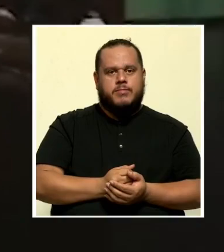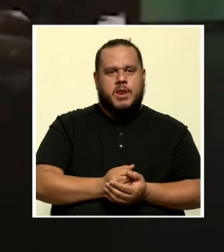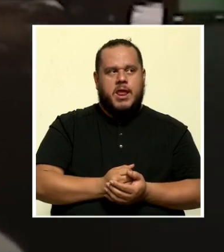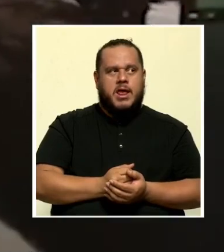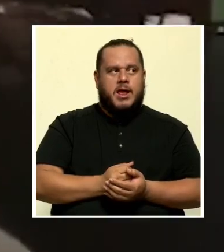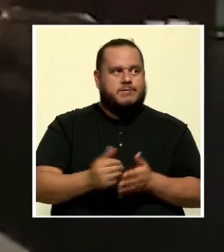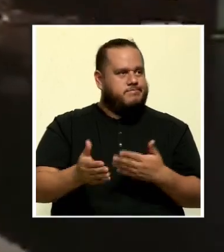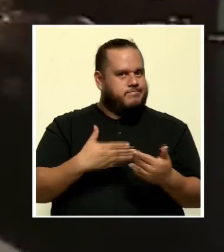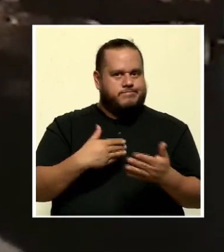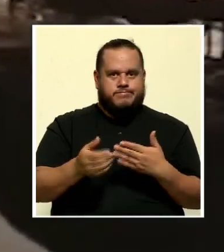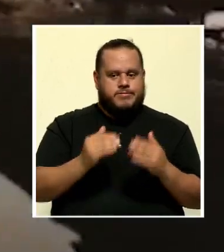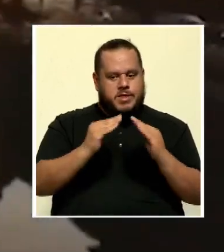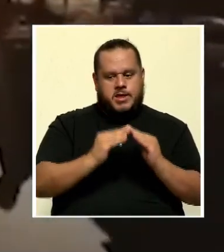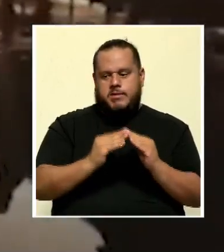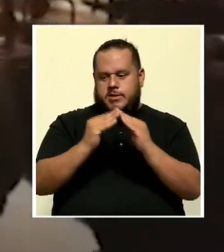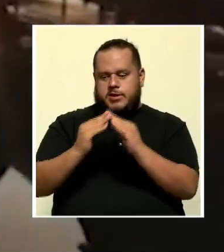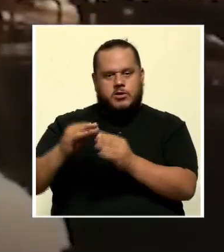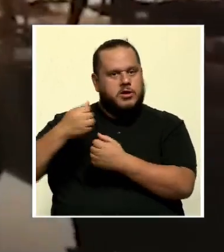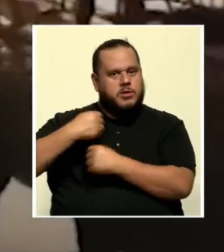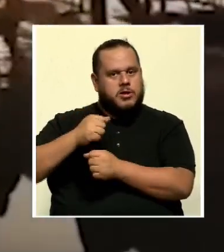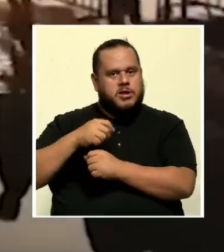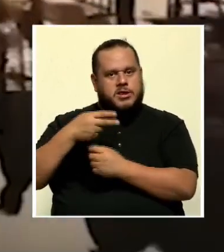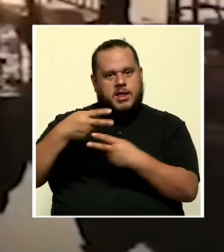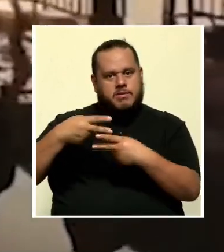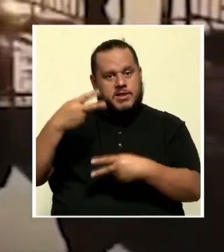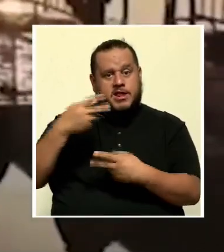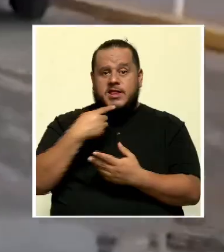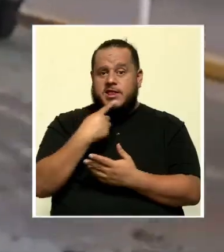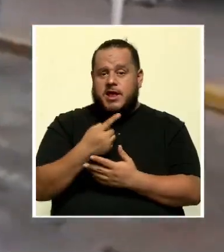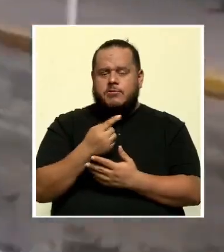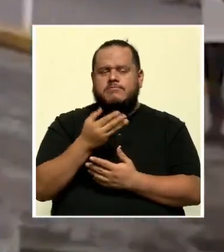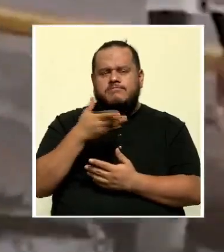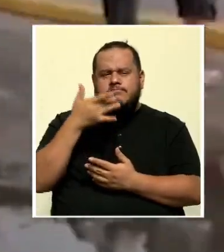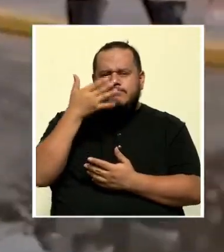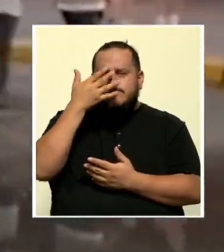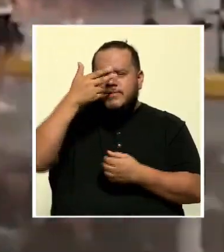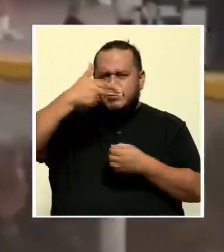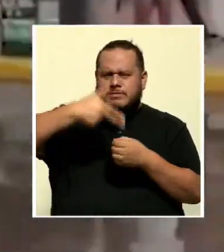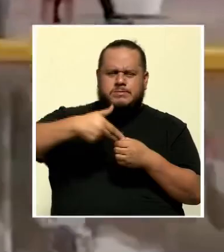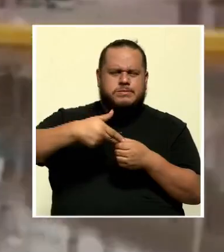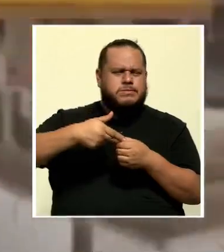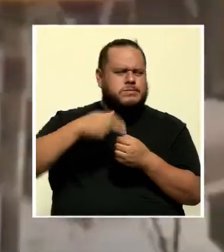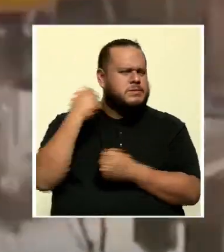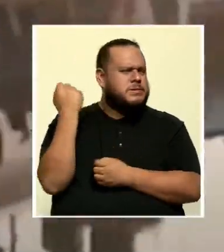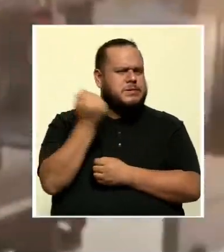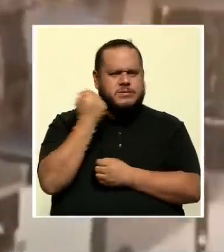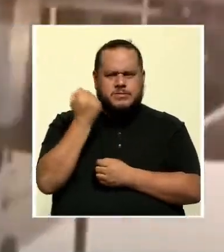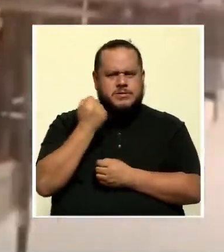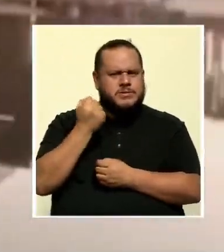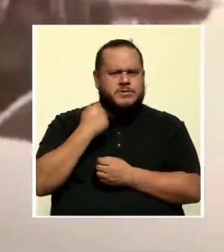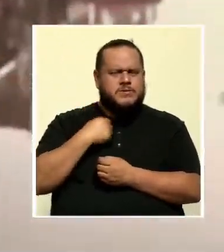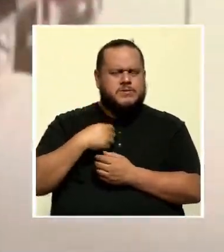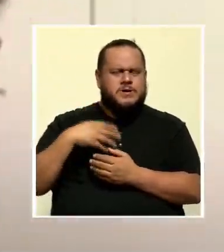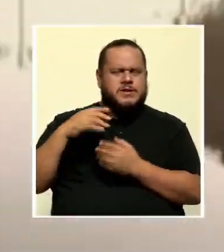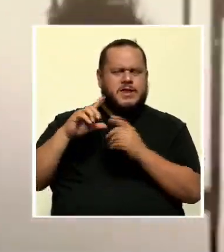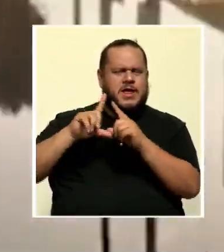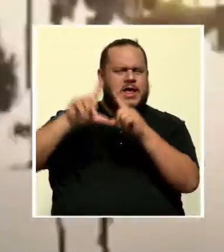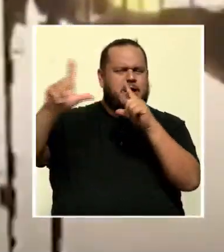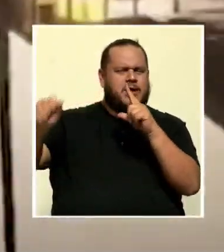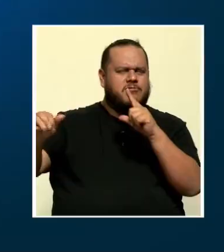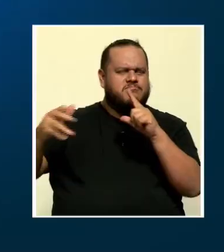Aún así, vecinos de la municipalidad de Ventanilla aseguraron que el olor a combustible se percibía desde varias cuadras de distancia.